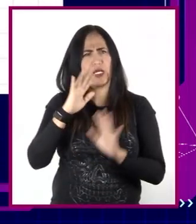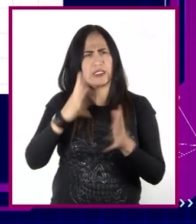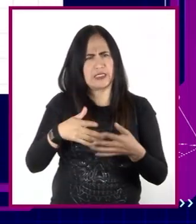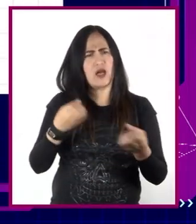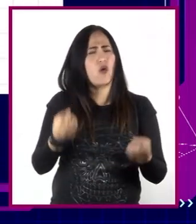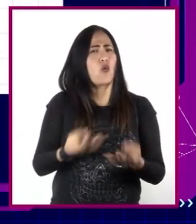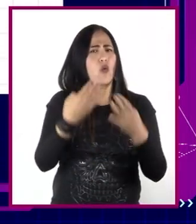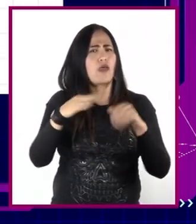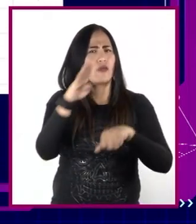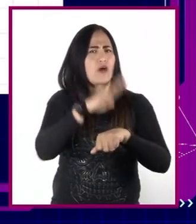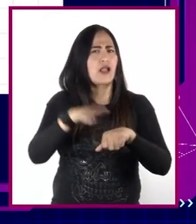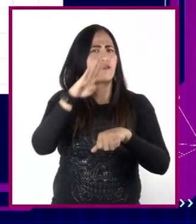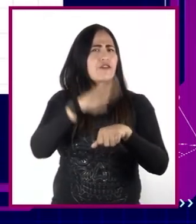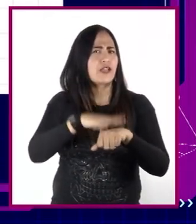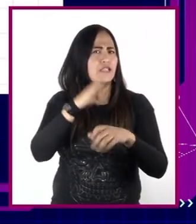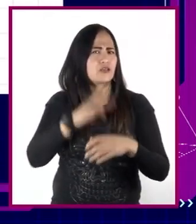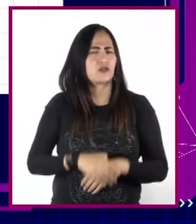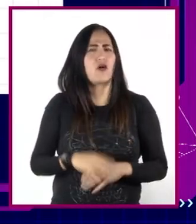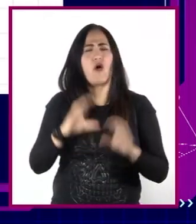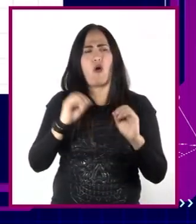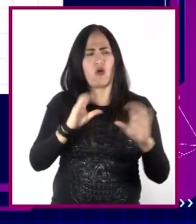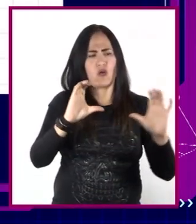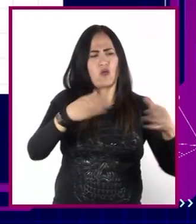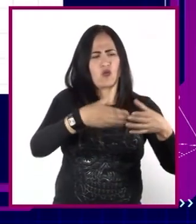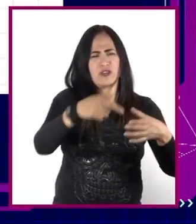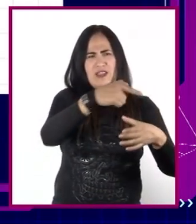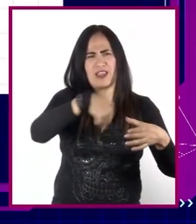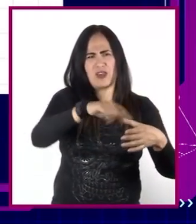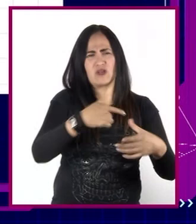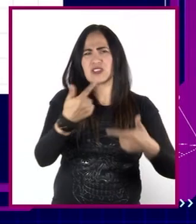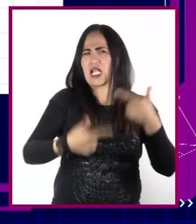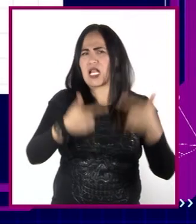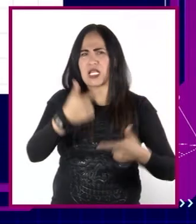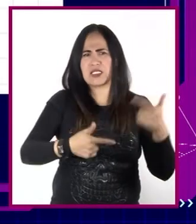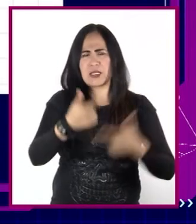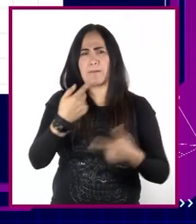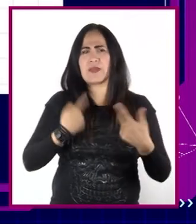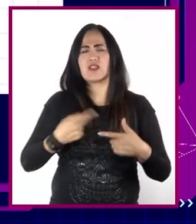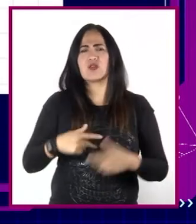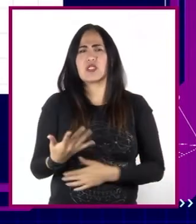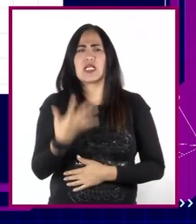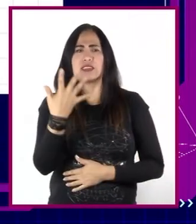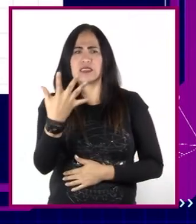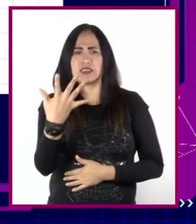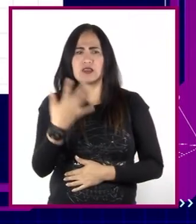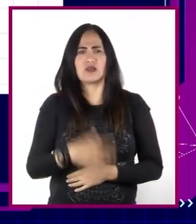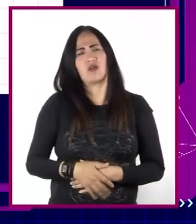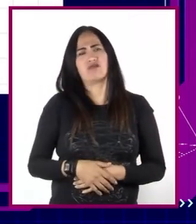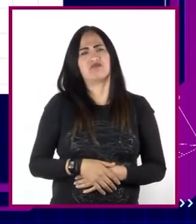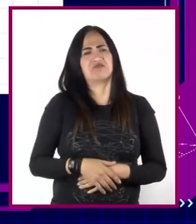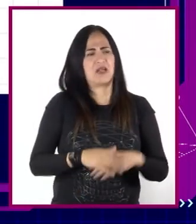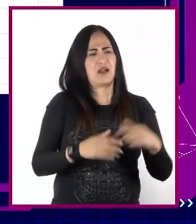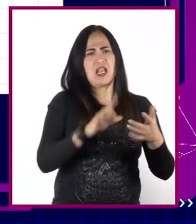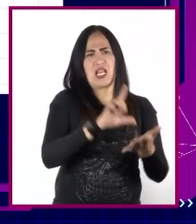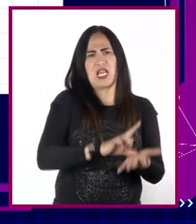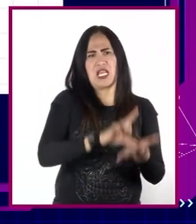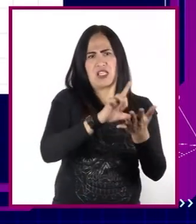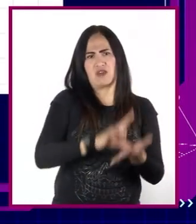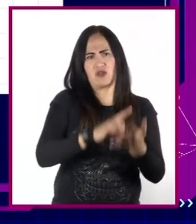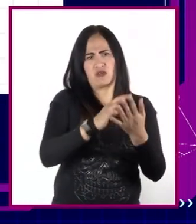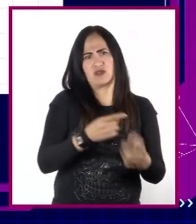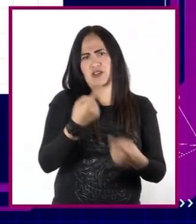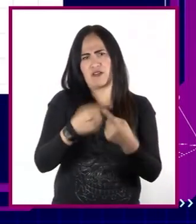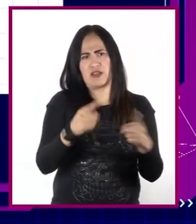promedios. En una comunidad productora de leche, 5 personas producen diferentes cantidades de litros.